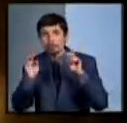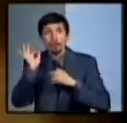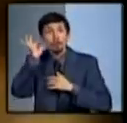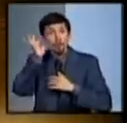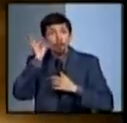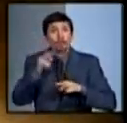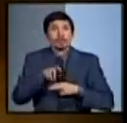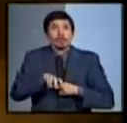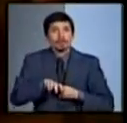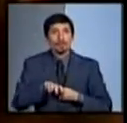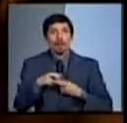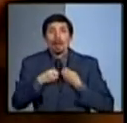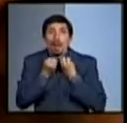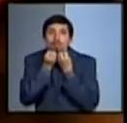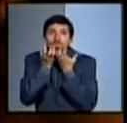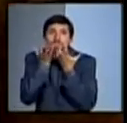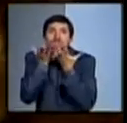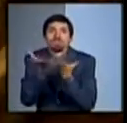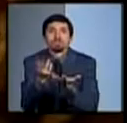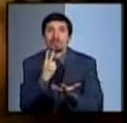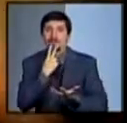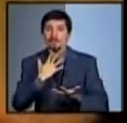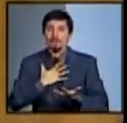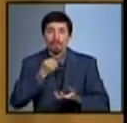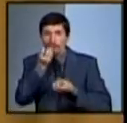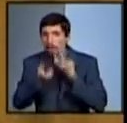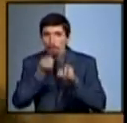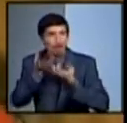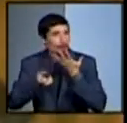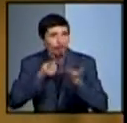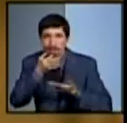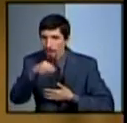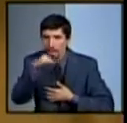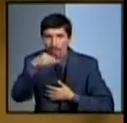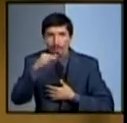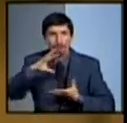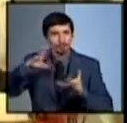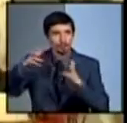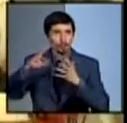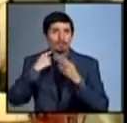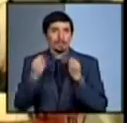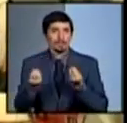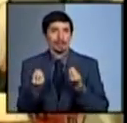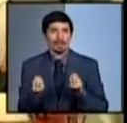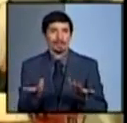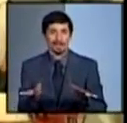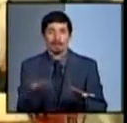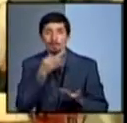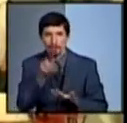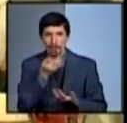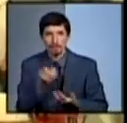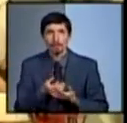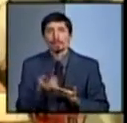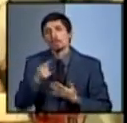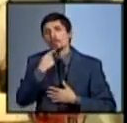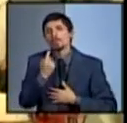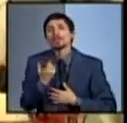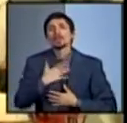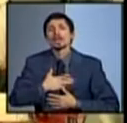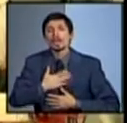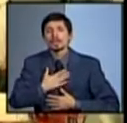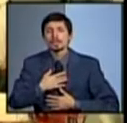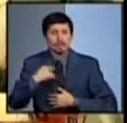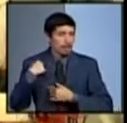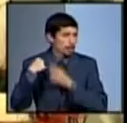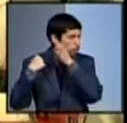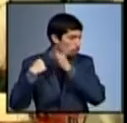nos soltamos, contamos nuestra vida y comentamos lo que pasa en el mundo. Cuéntame, ¿qué vamos a hacer? ¿Qué te quieres hacer? No sé, las